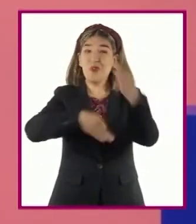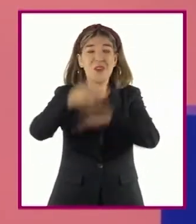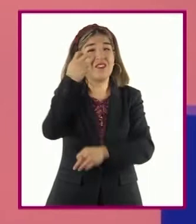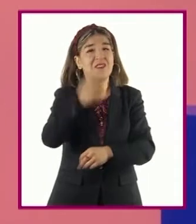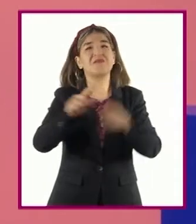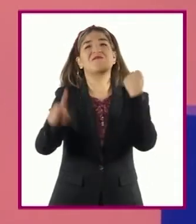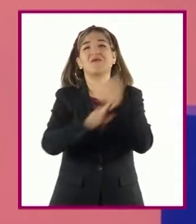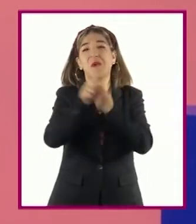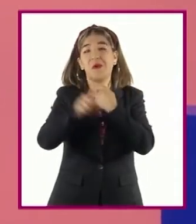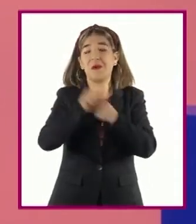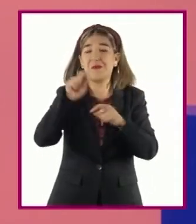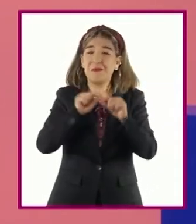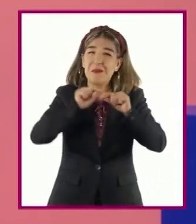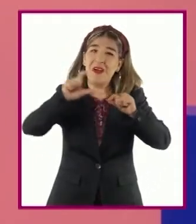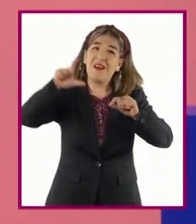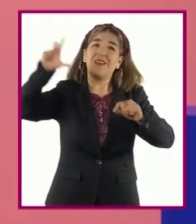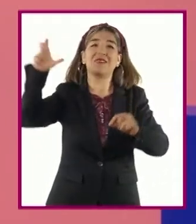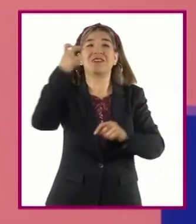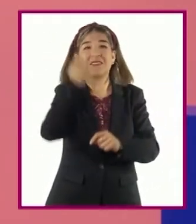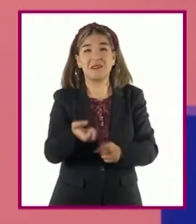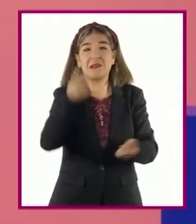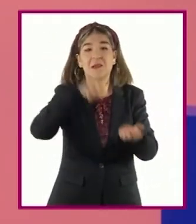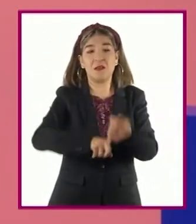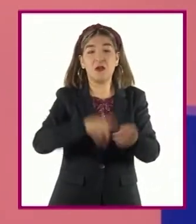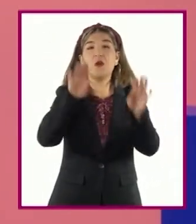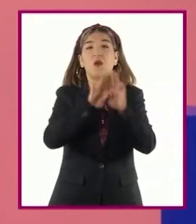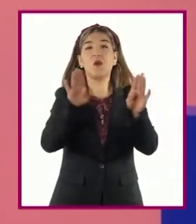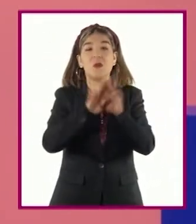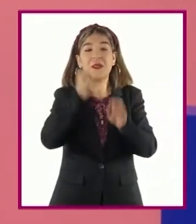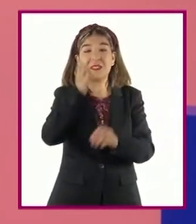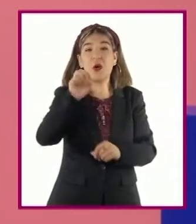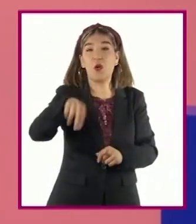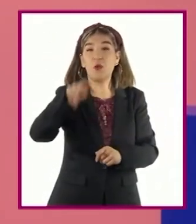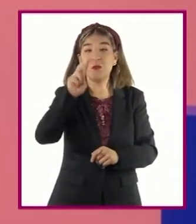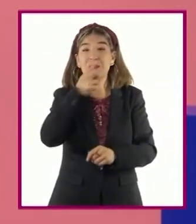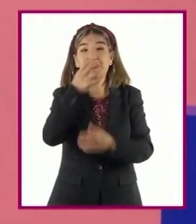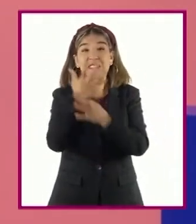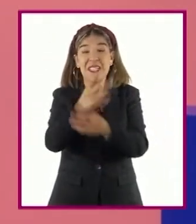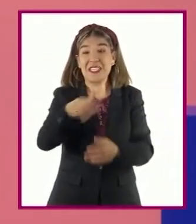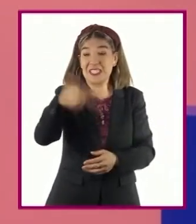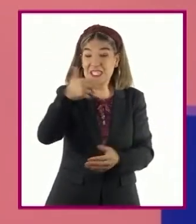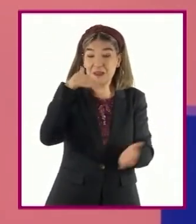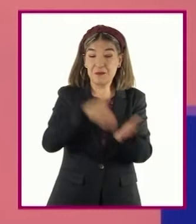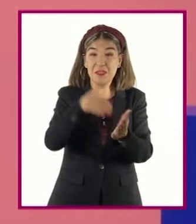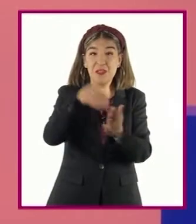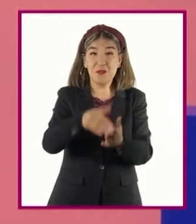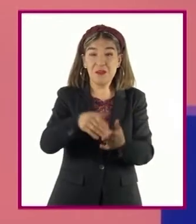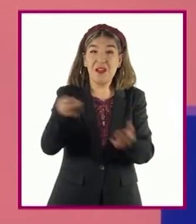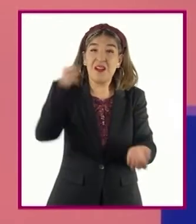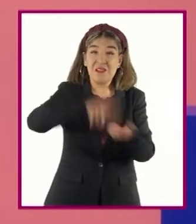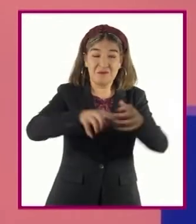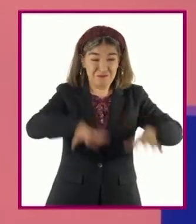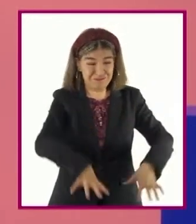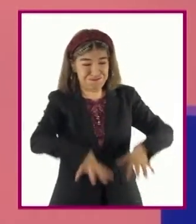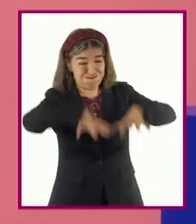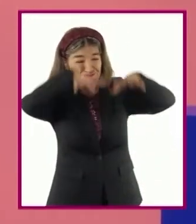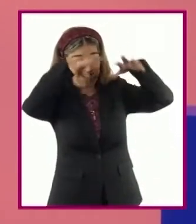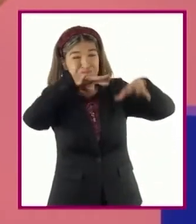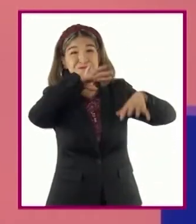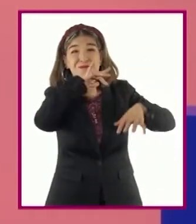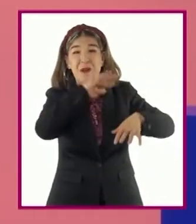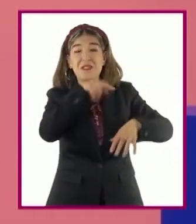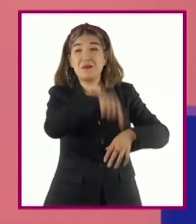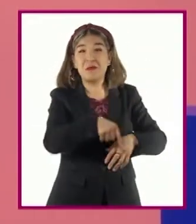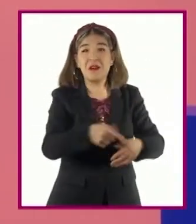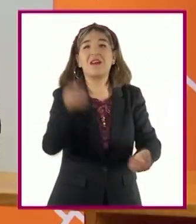aumenta. De acuerdo con Naciones Unidas, 13 millones de toneladas de residuos de este material llegan a